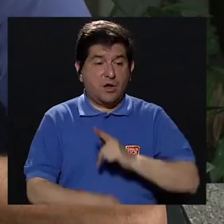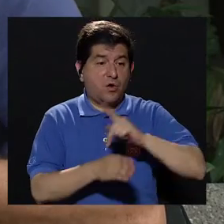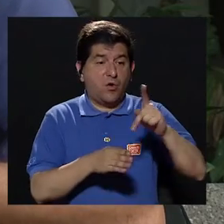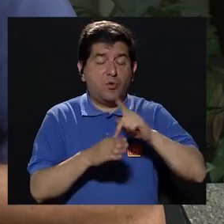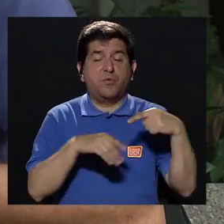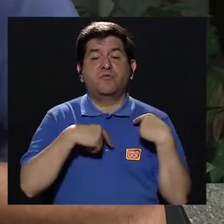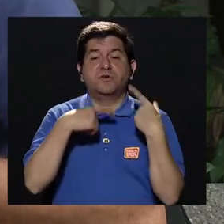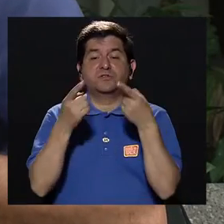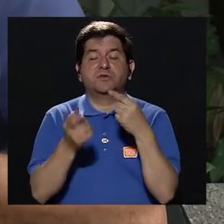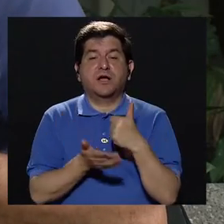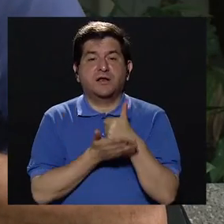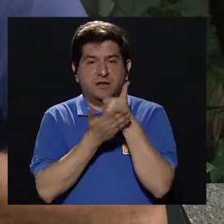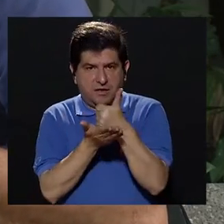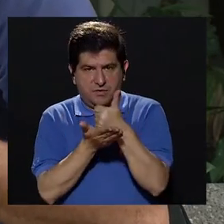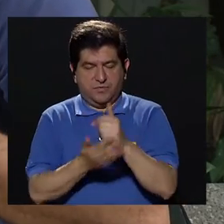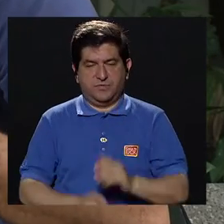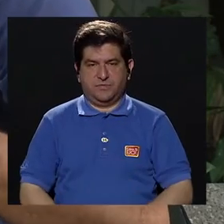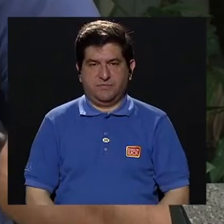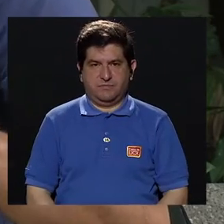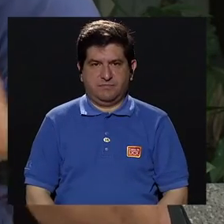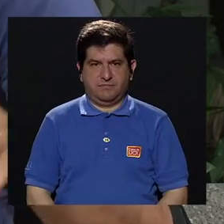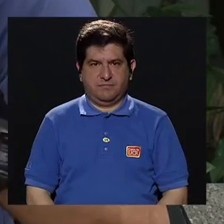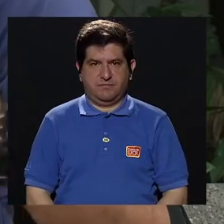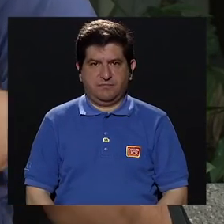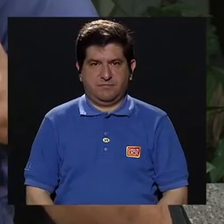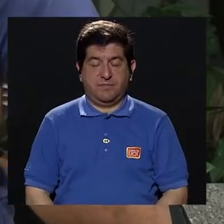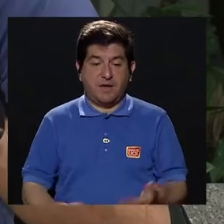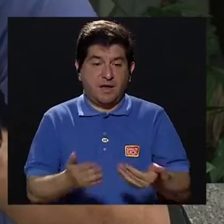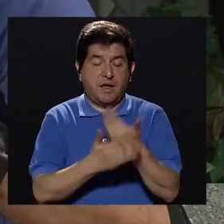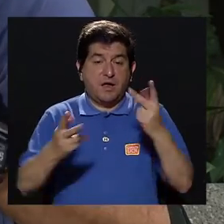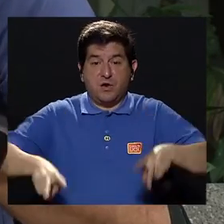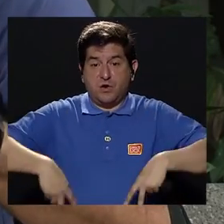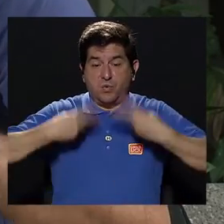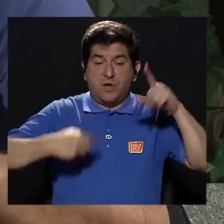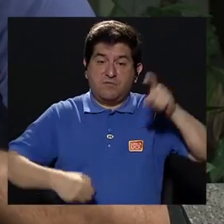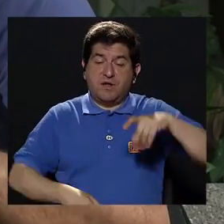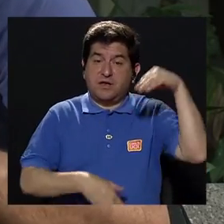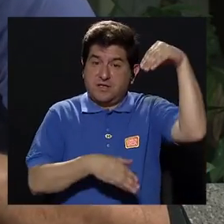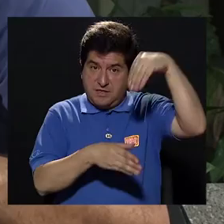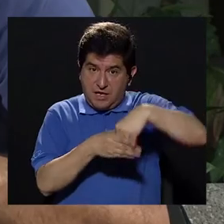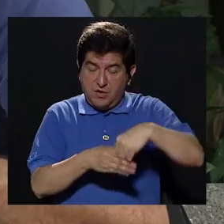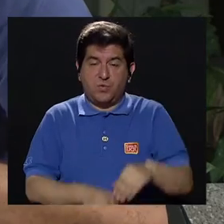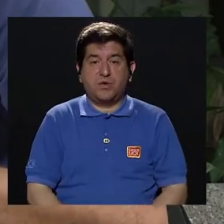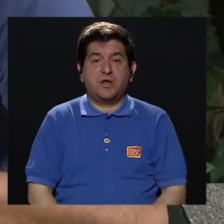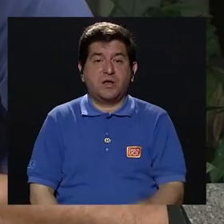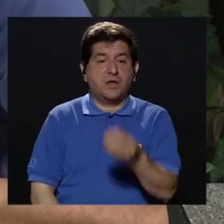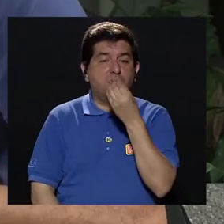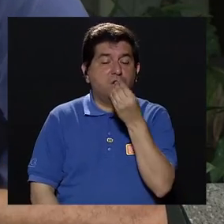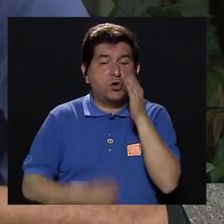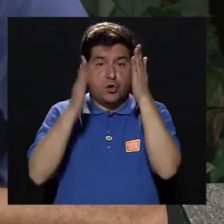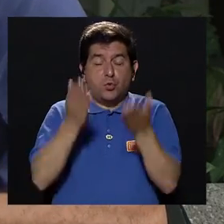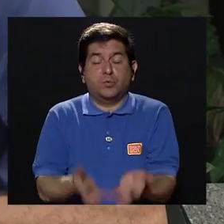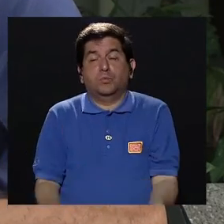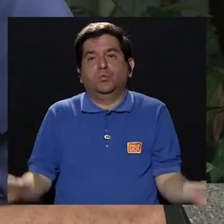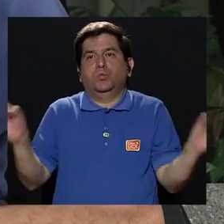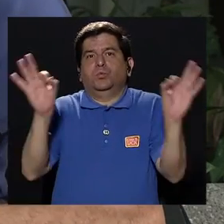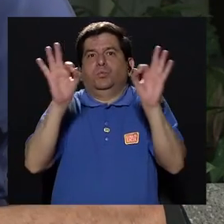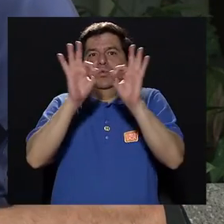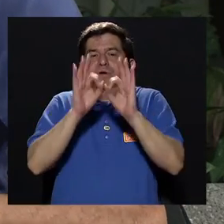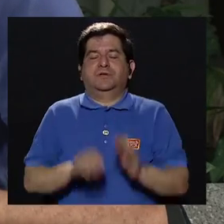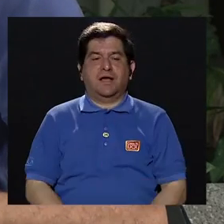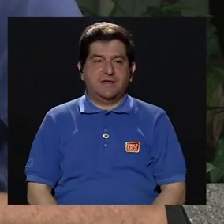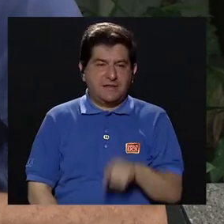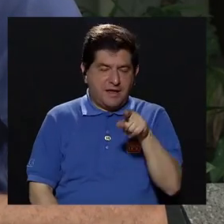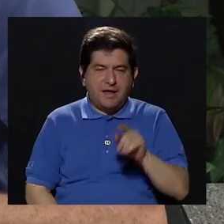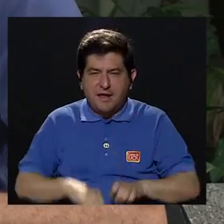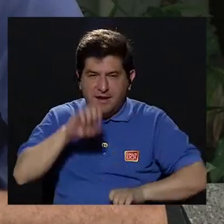a qué profesionales puede asistir. Por ejemplo, dentro de su nueva vida tiene que incluir el nutricionista, es esencial.